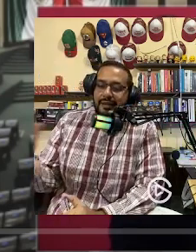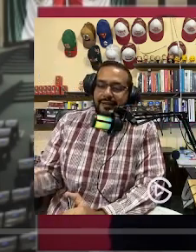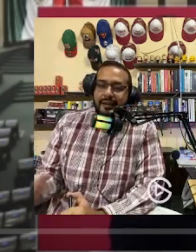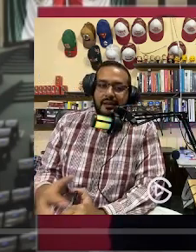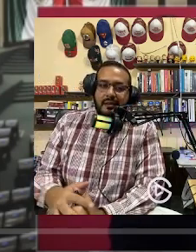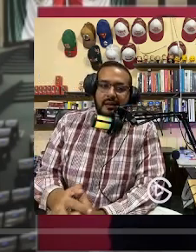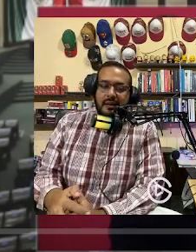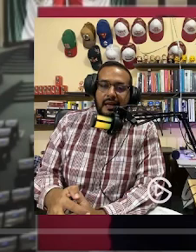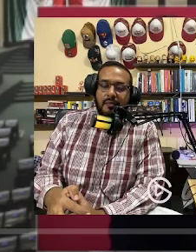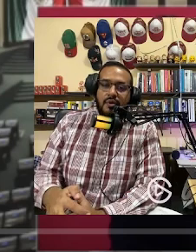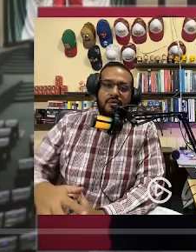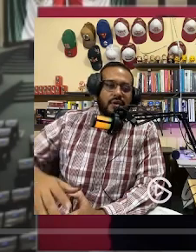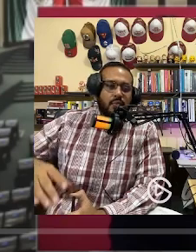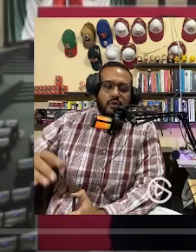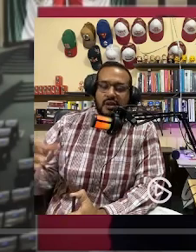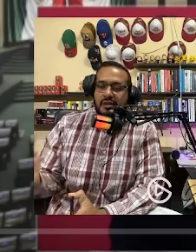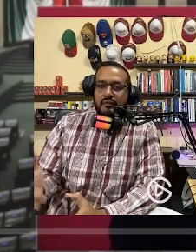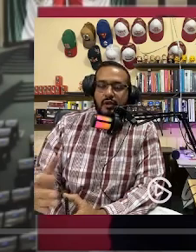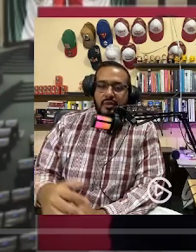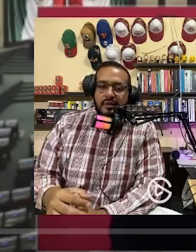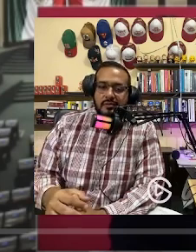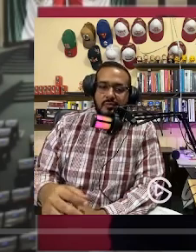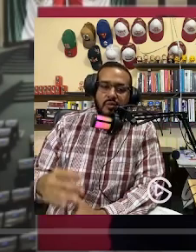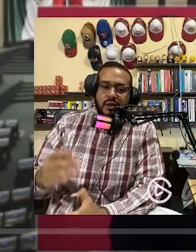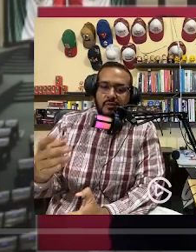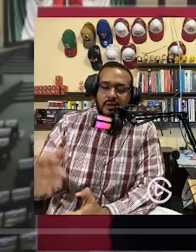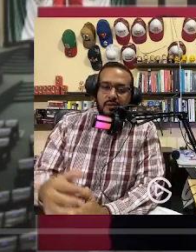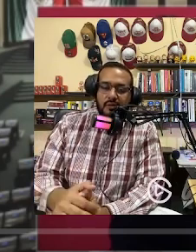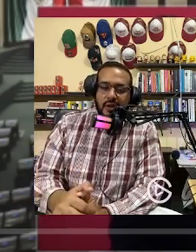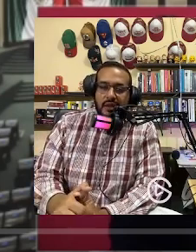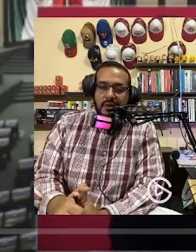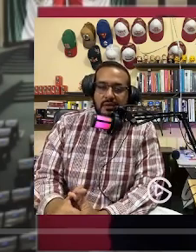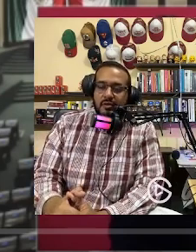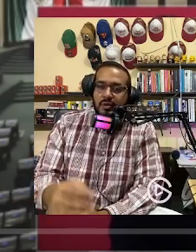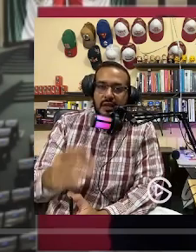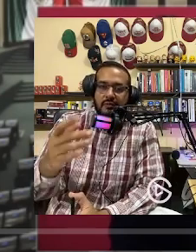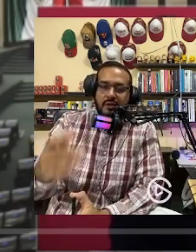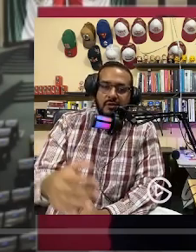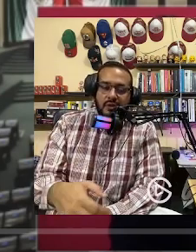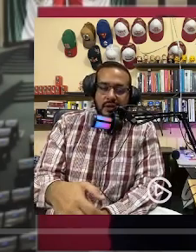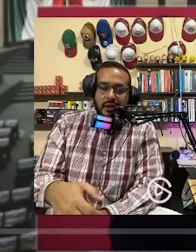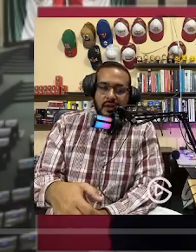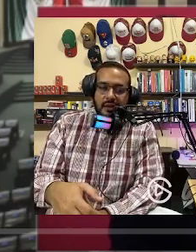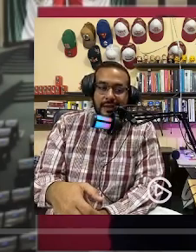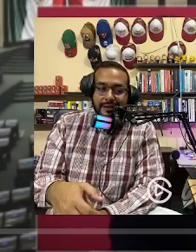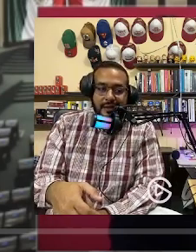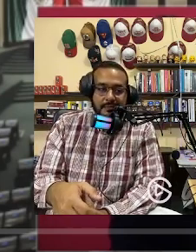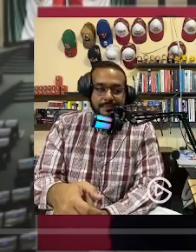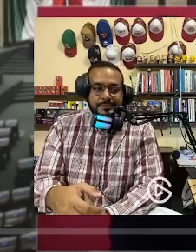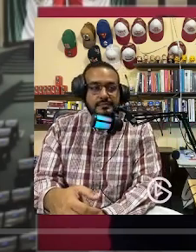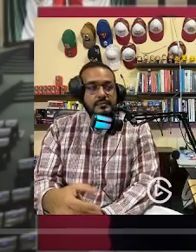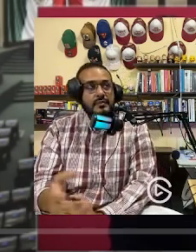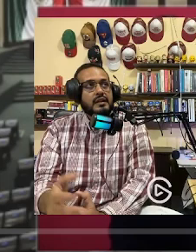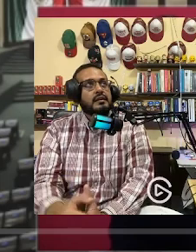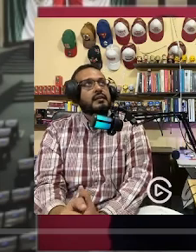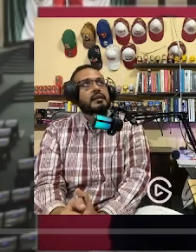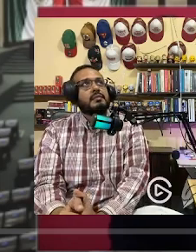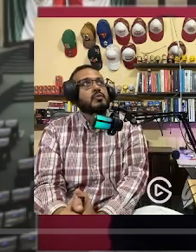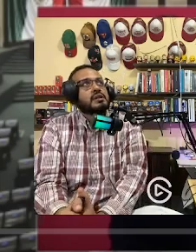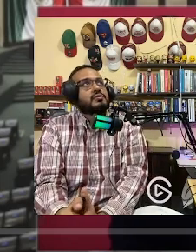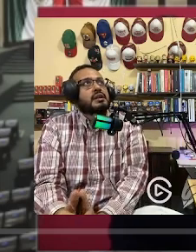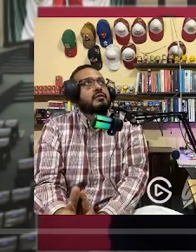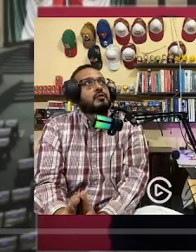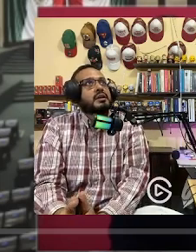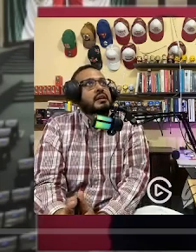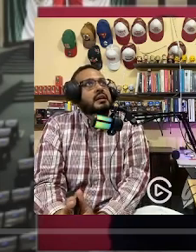y hacer el cambio a muchas reformas, como la cuestión educativa, como la cuestión eléctrica y